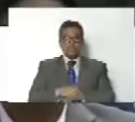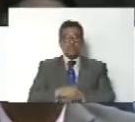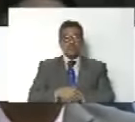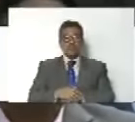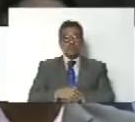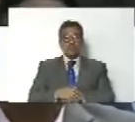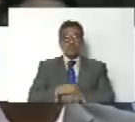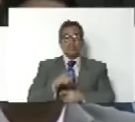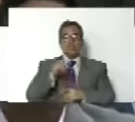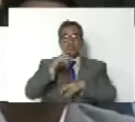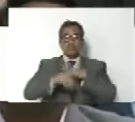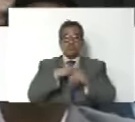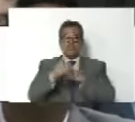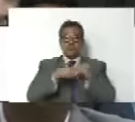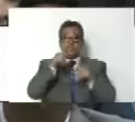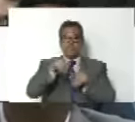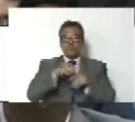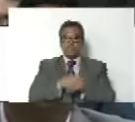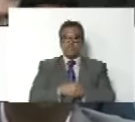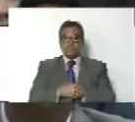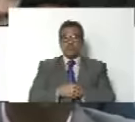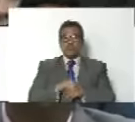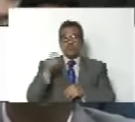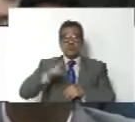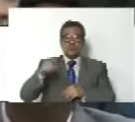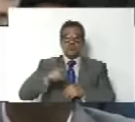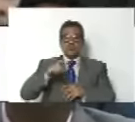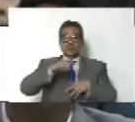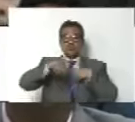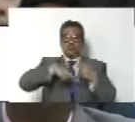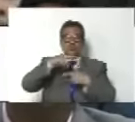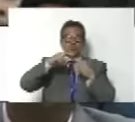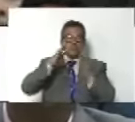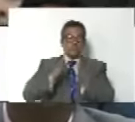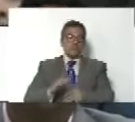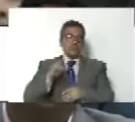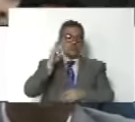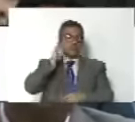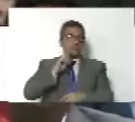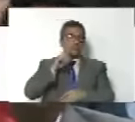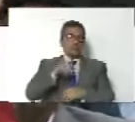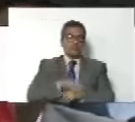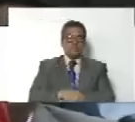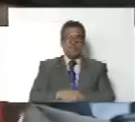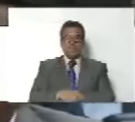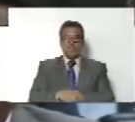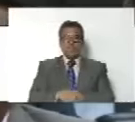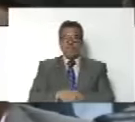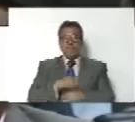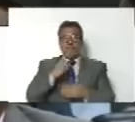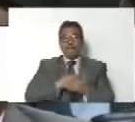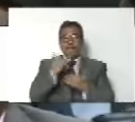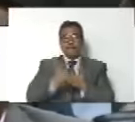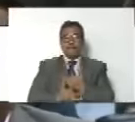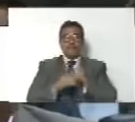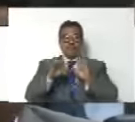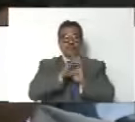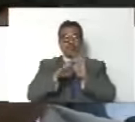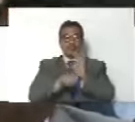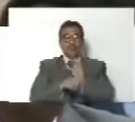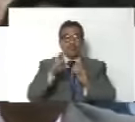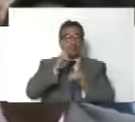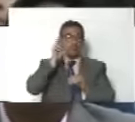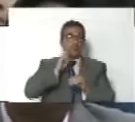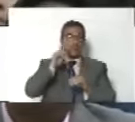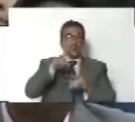haga irreversible esta tan necesaria revolución bolivariana. Para que el proyecto de la Constitución de la